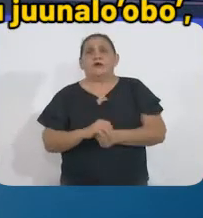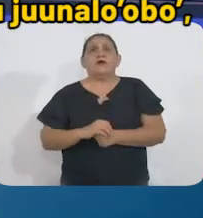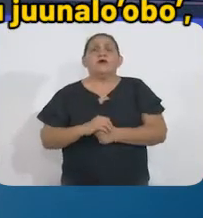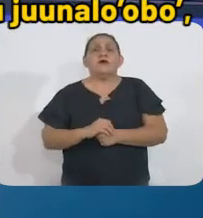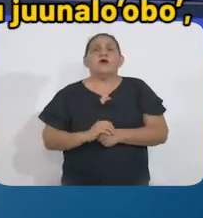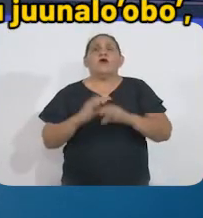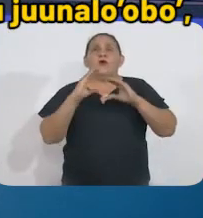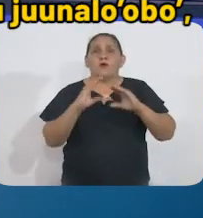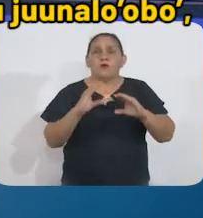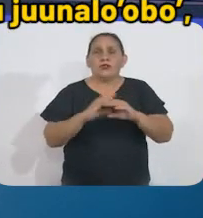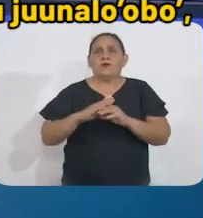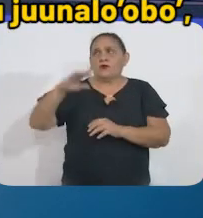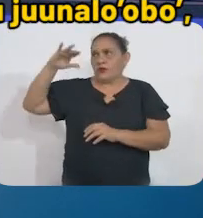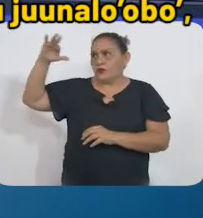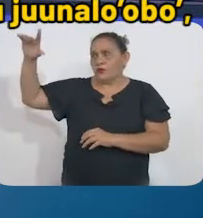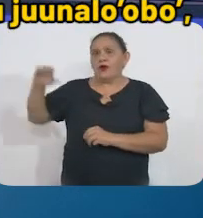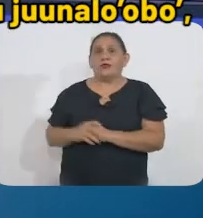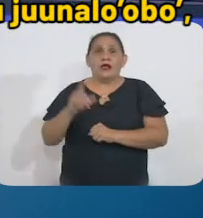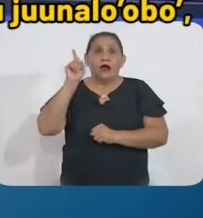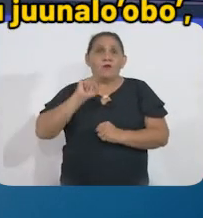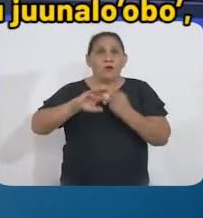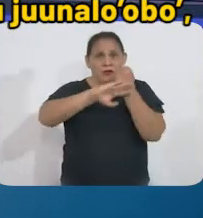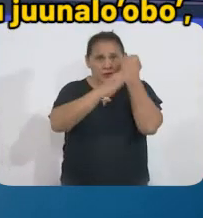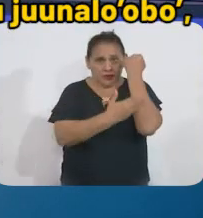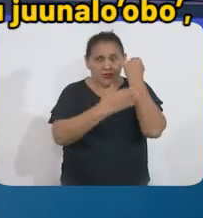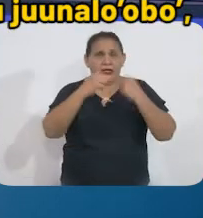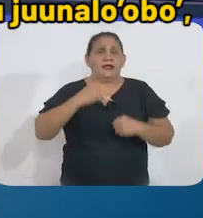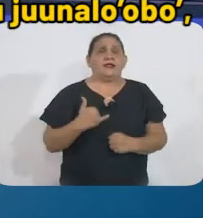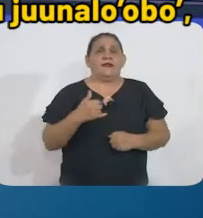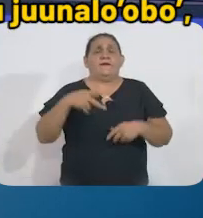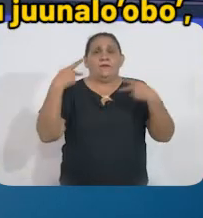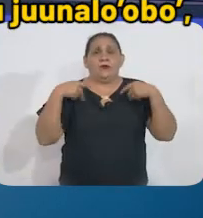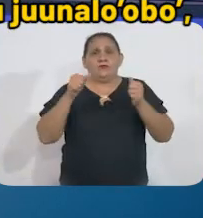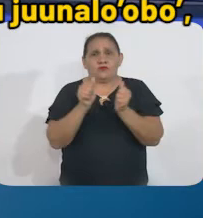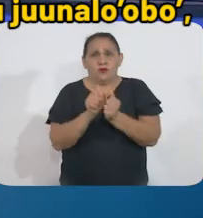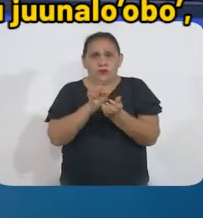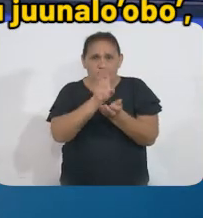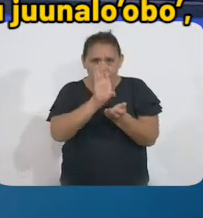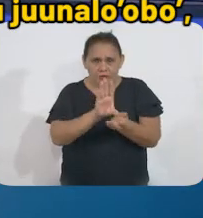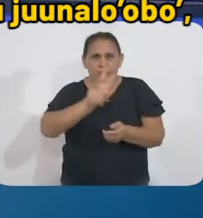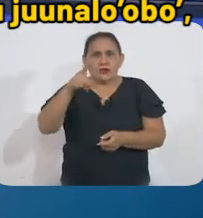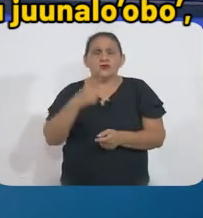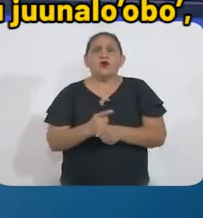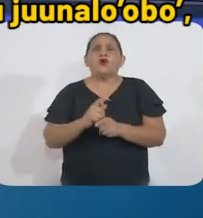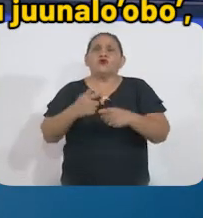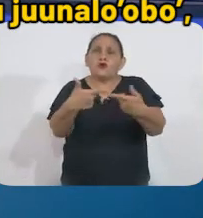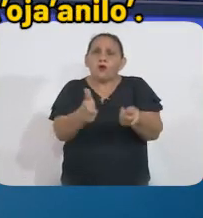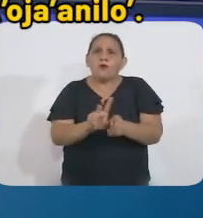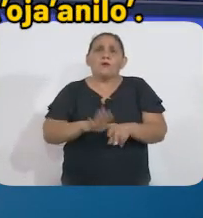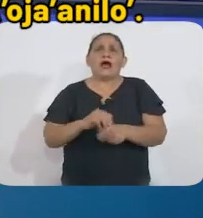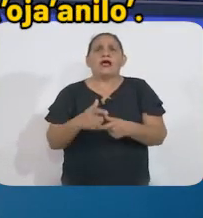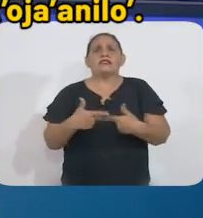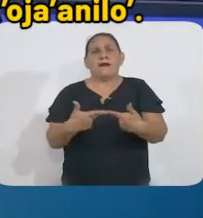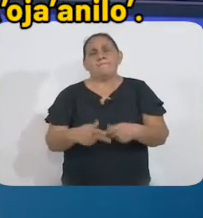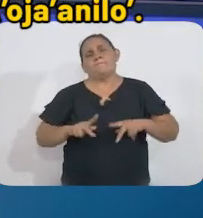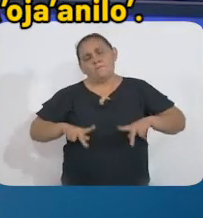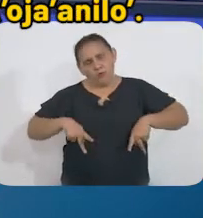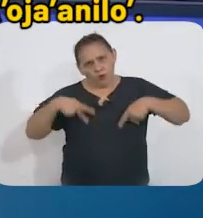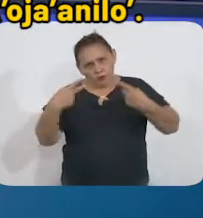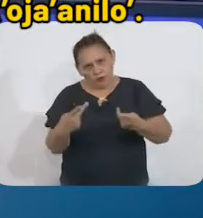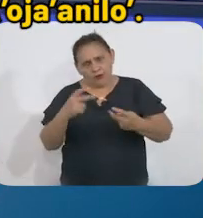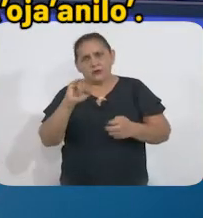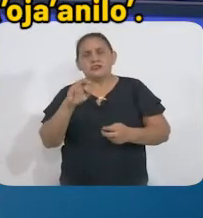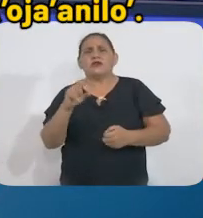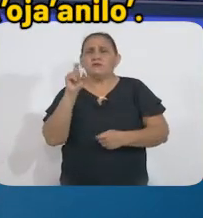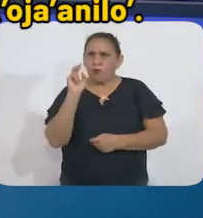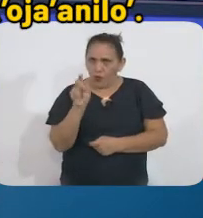Cuidemos a los adultos mayores, mujeres embarazadas y personas con discapacidad, que son los grupos más vulnerables. Si regresas o estás